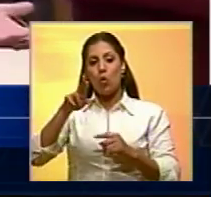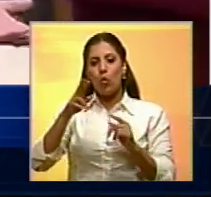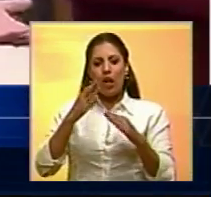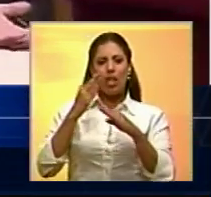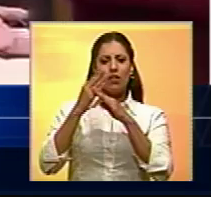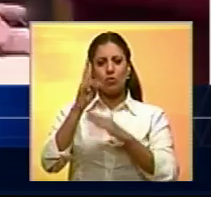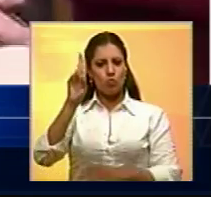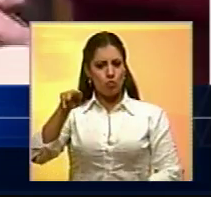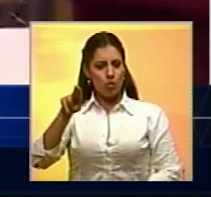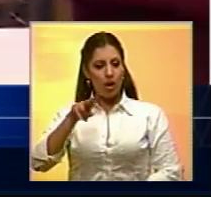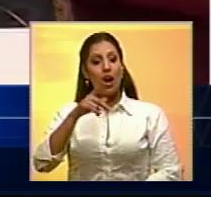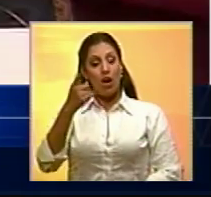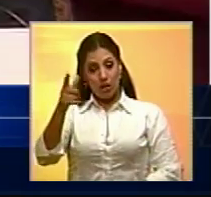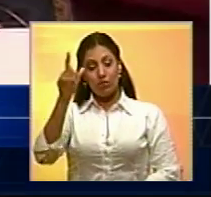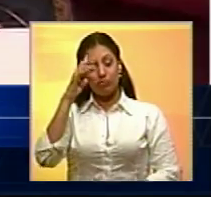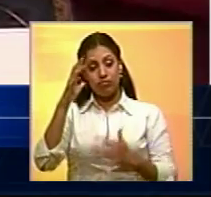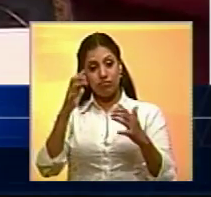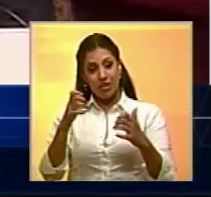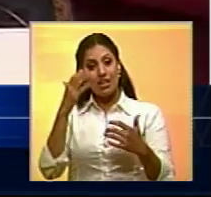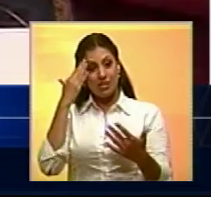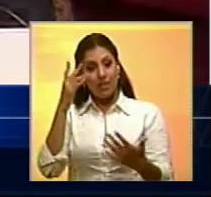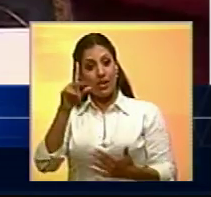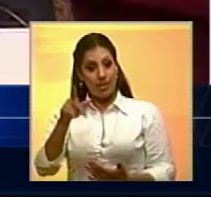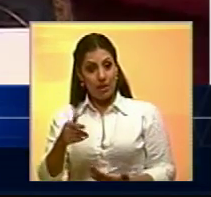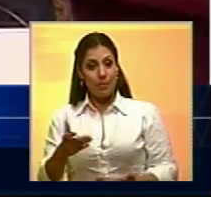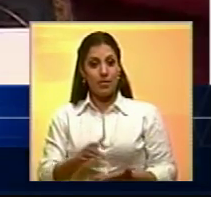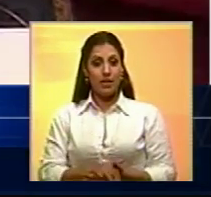cesa. Y el colega Rondero sabe también